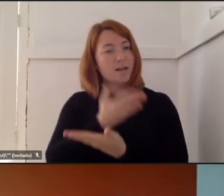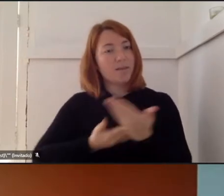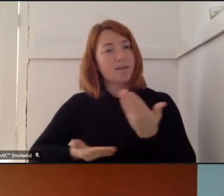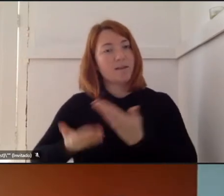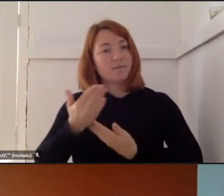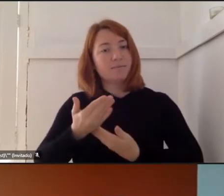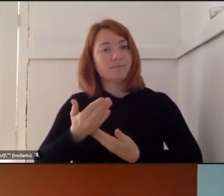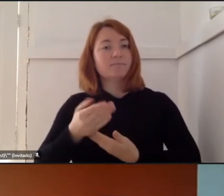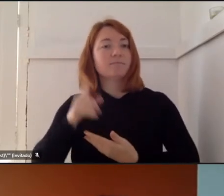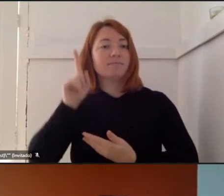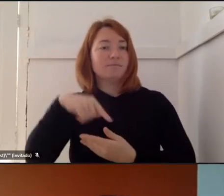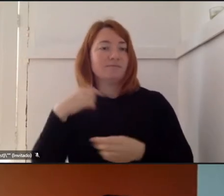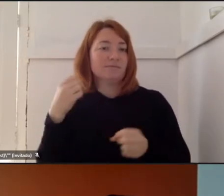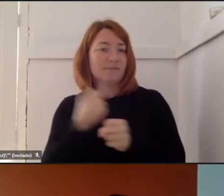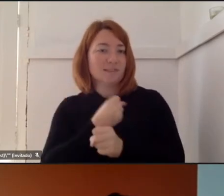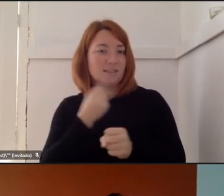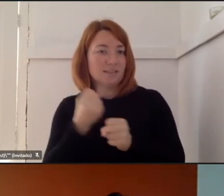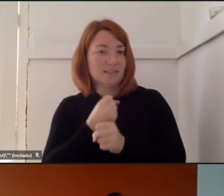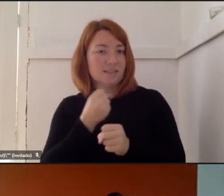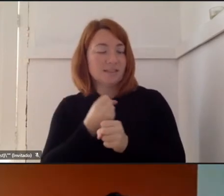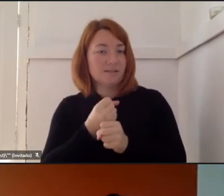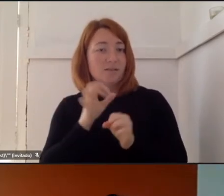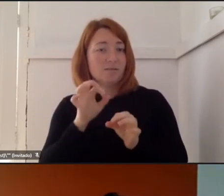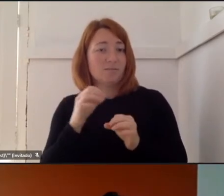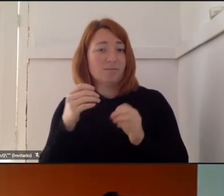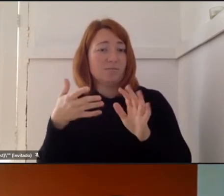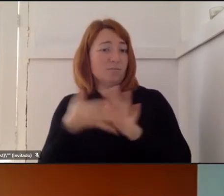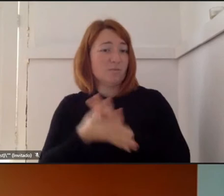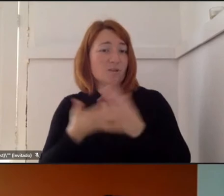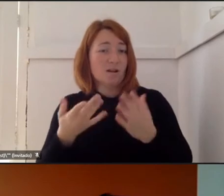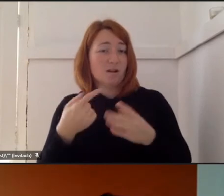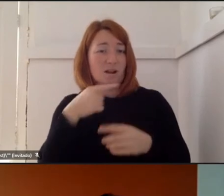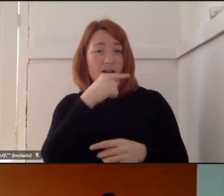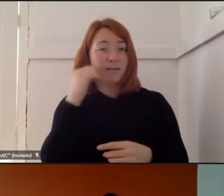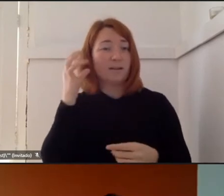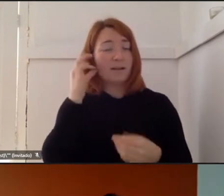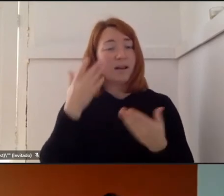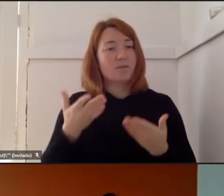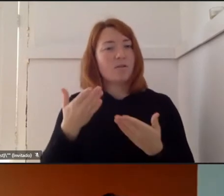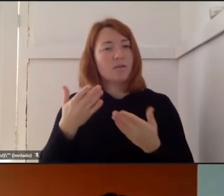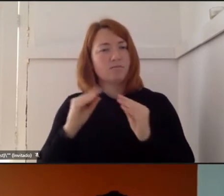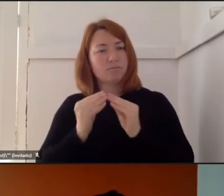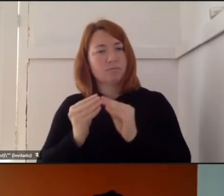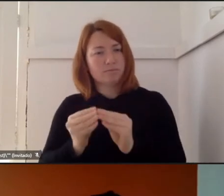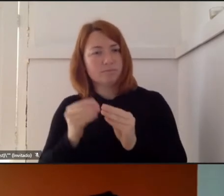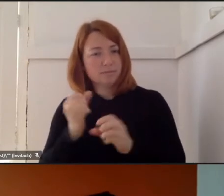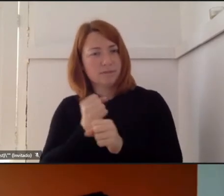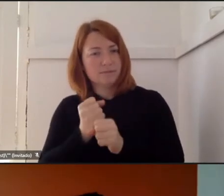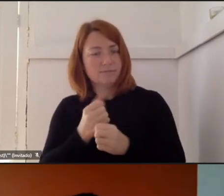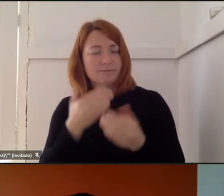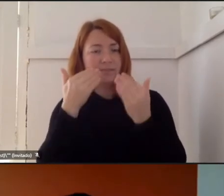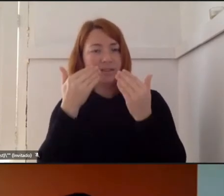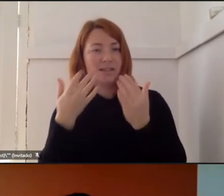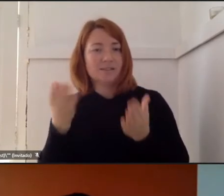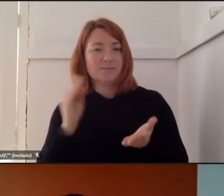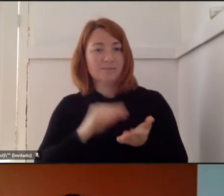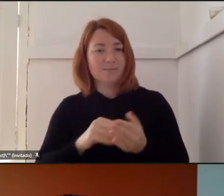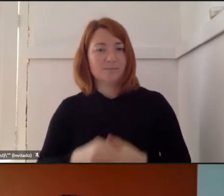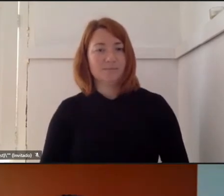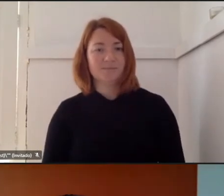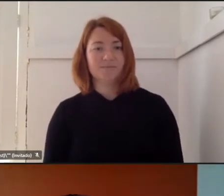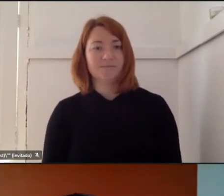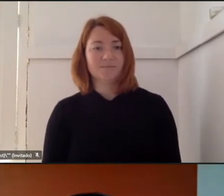compartir trabajos que en materia de género se están haciendo actualmente. Muchas gracias, Encina, de nuevo. Gracias a vosotras